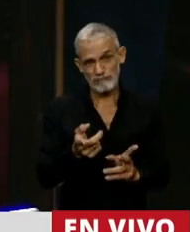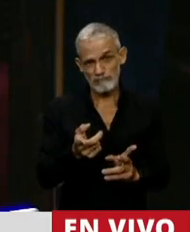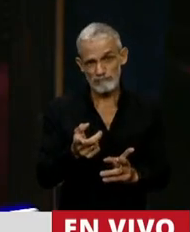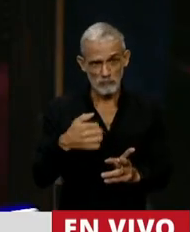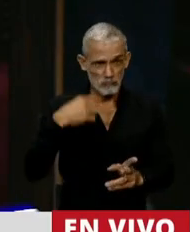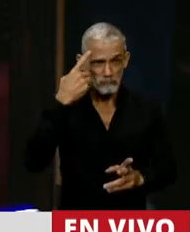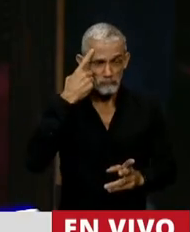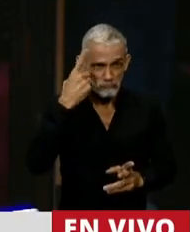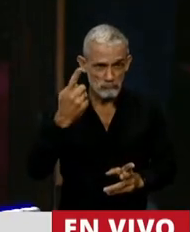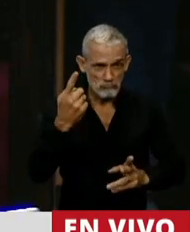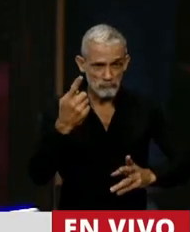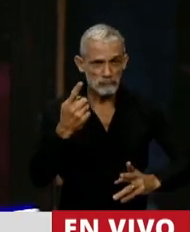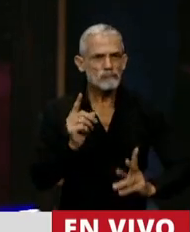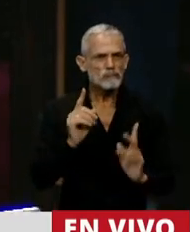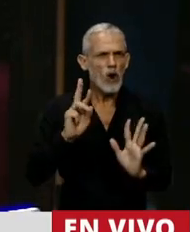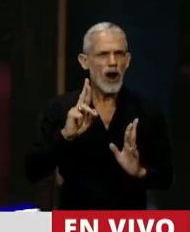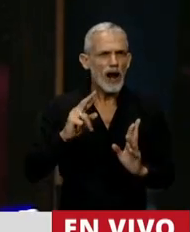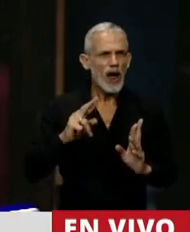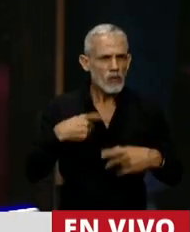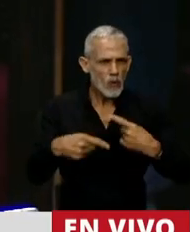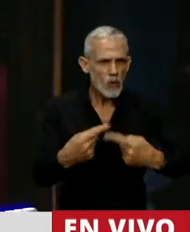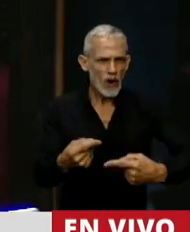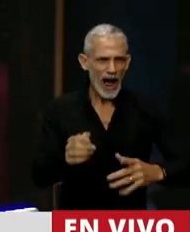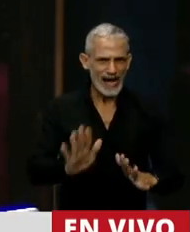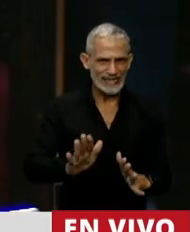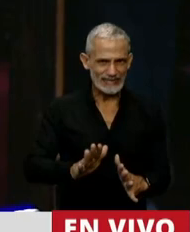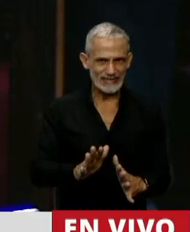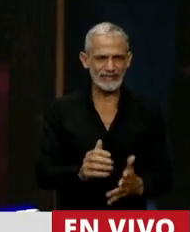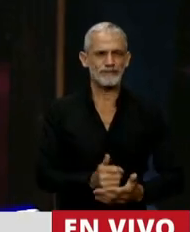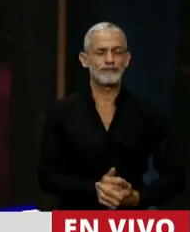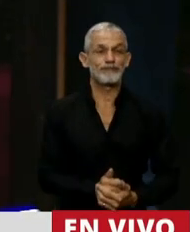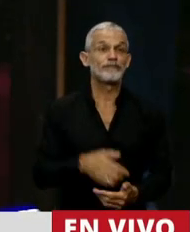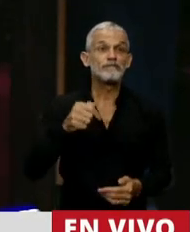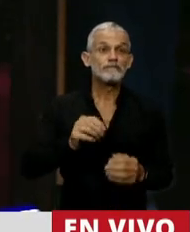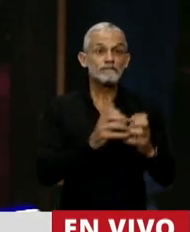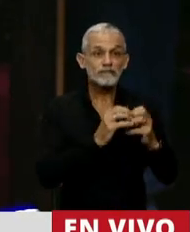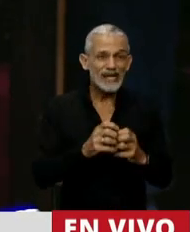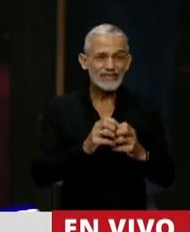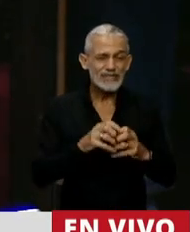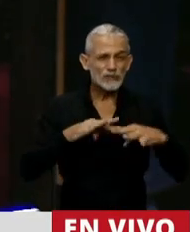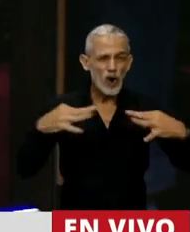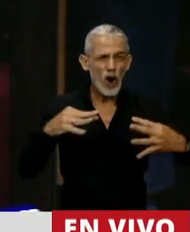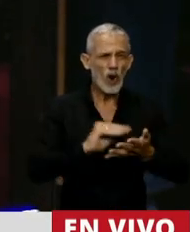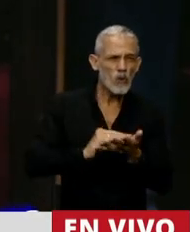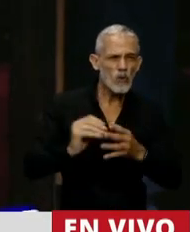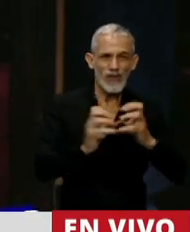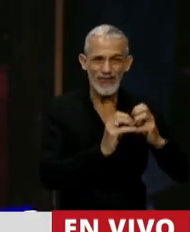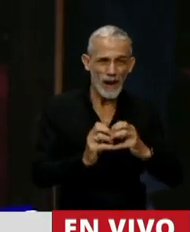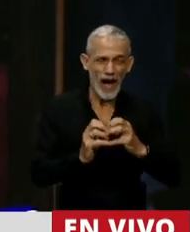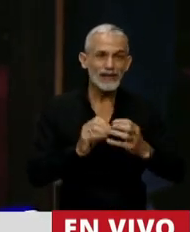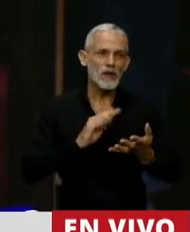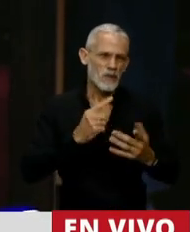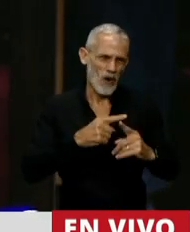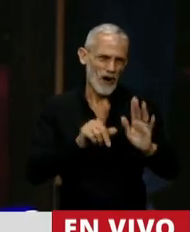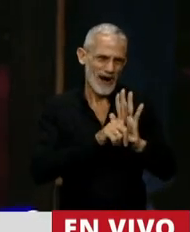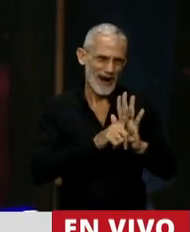que espero que esto siga así, de que esta sesión, este debate por esta